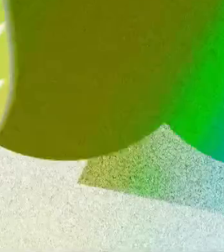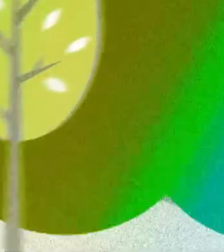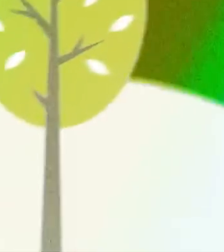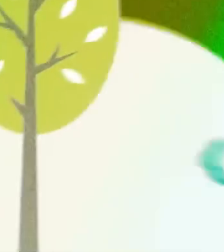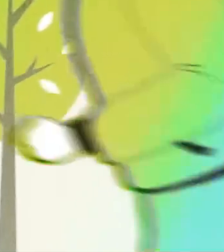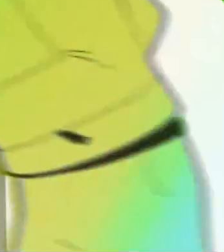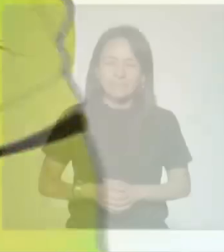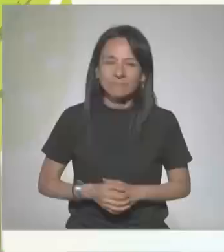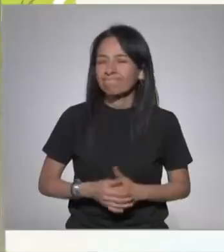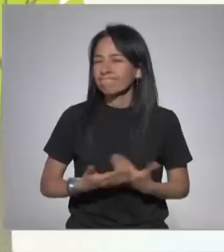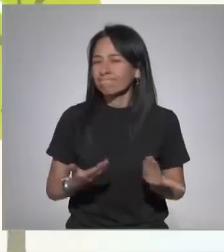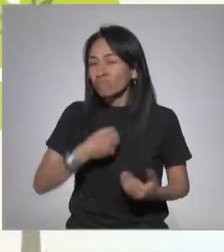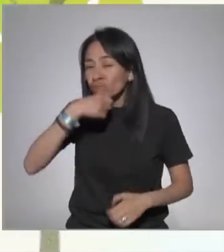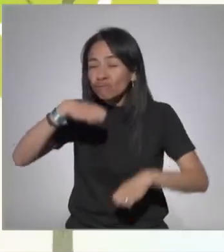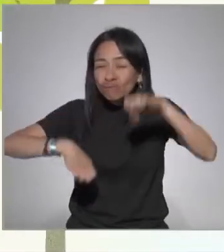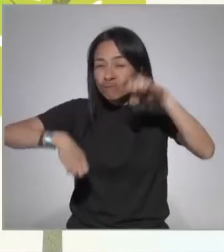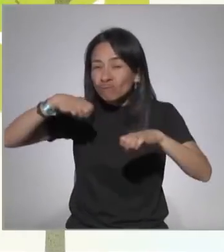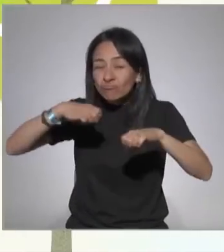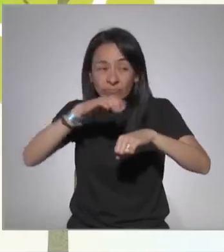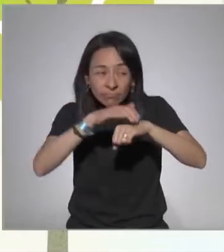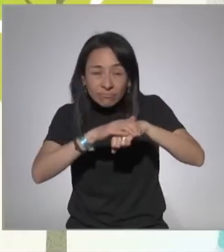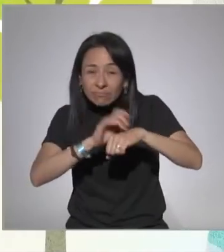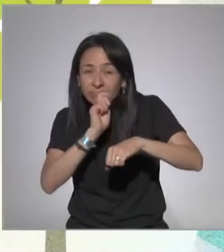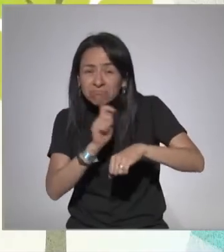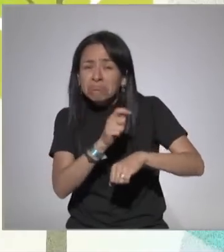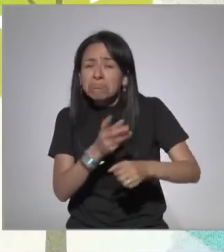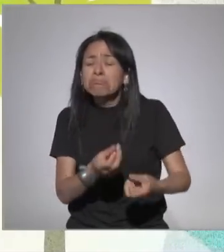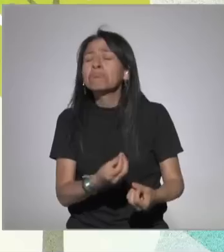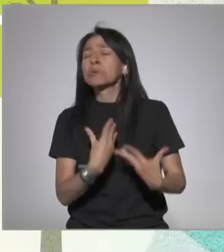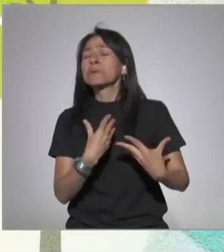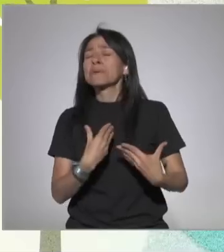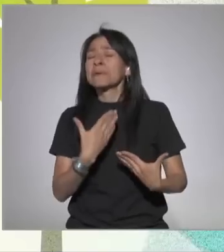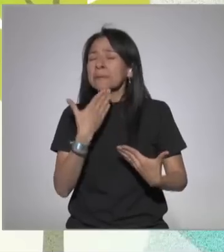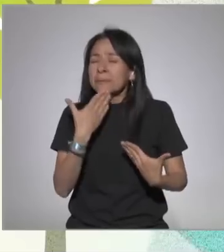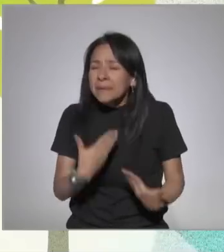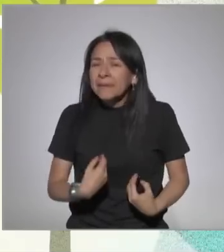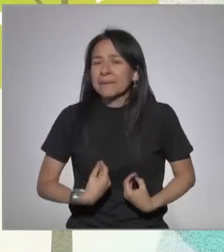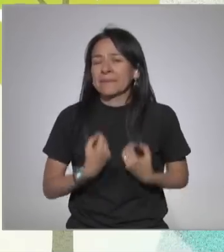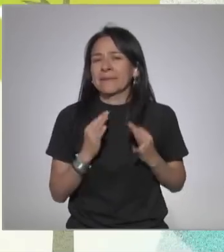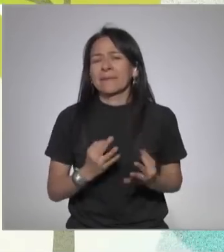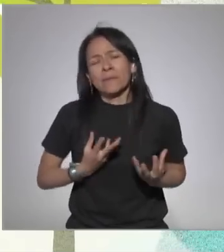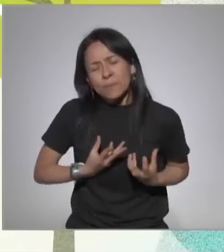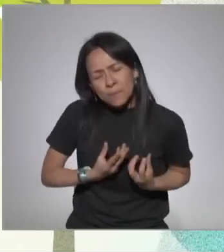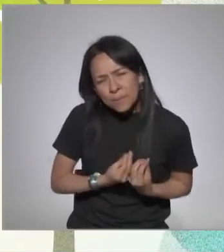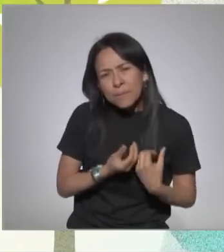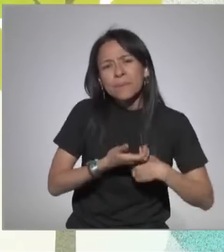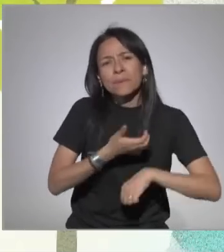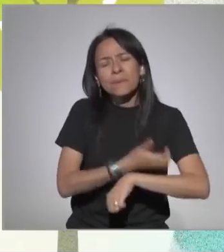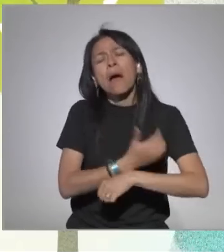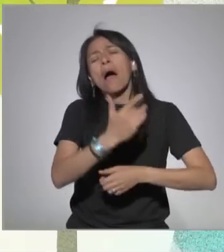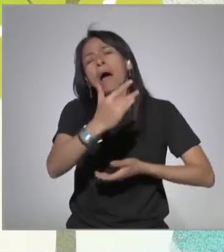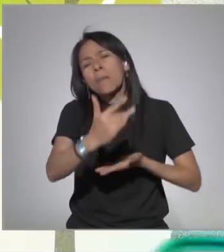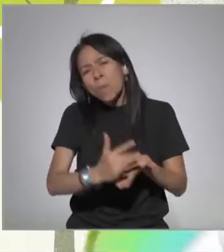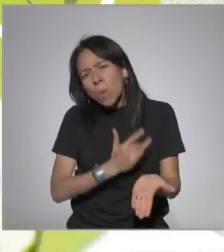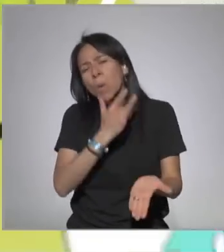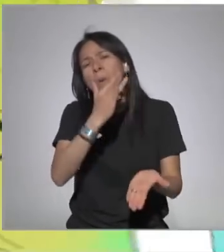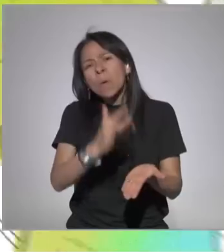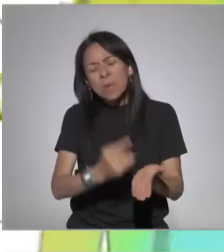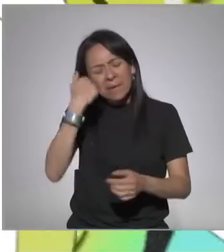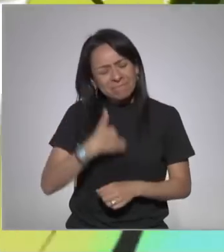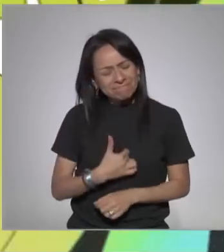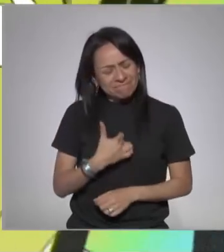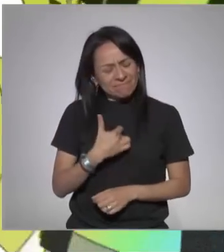La amistad en la vejez ofrece bienestar, brinda compañía, apoyo y un sentido